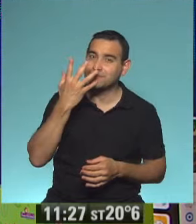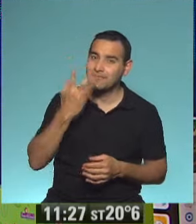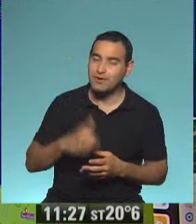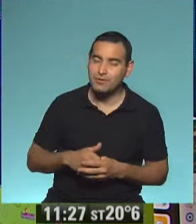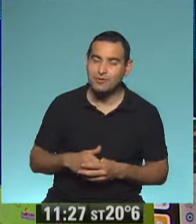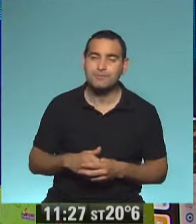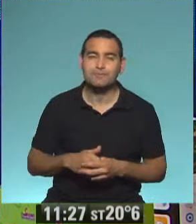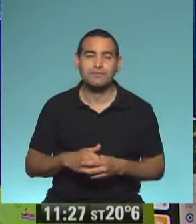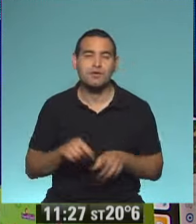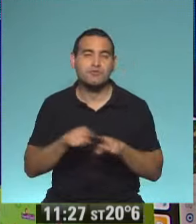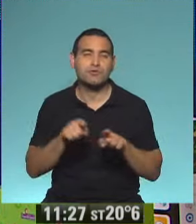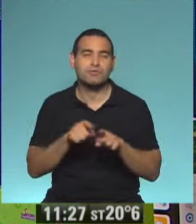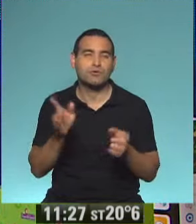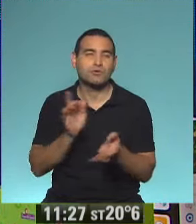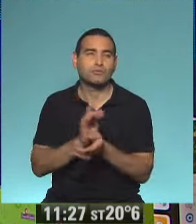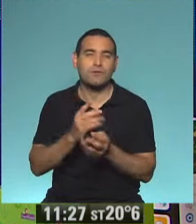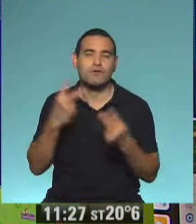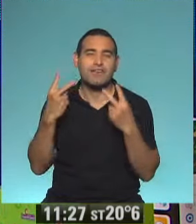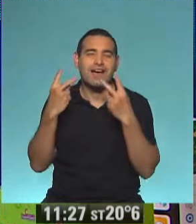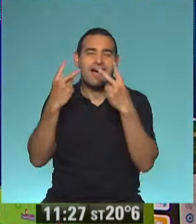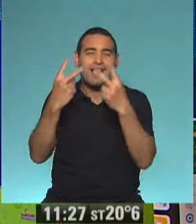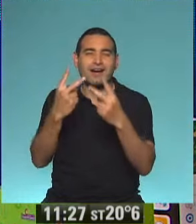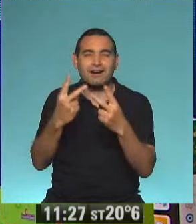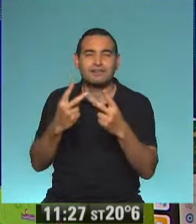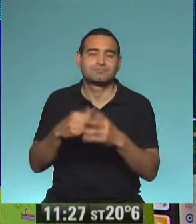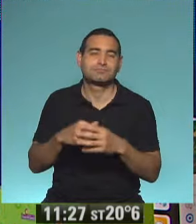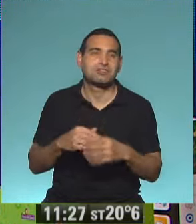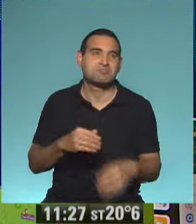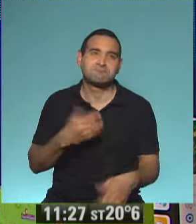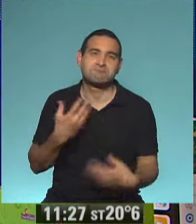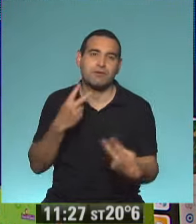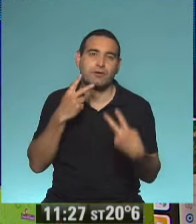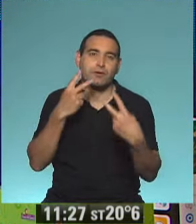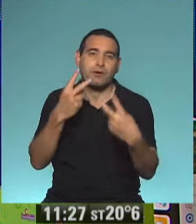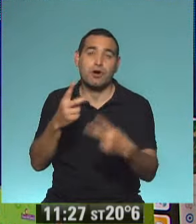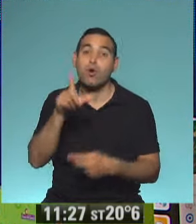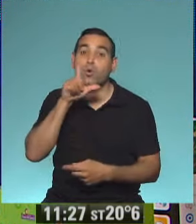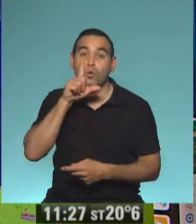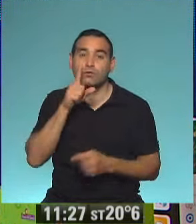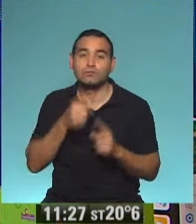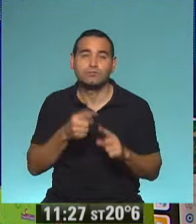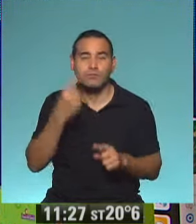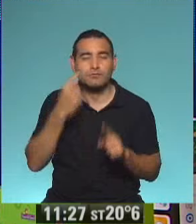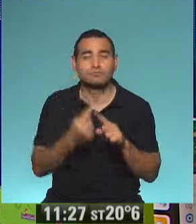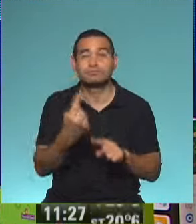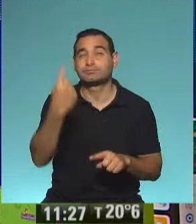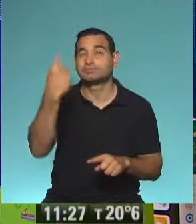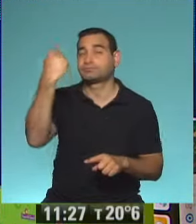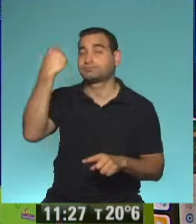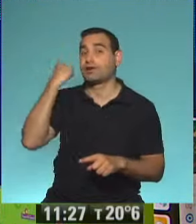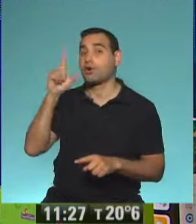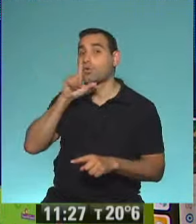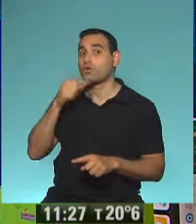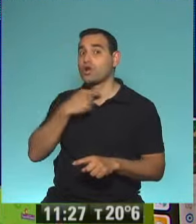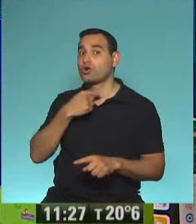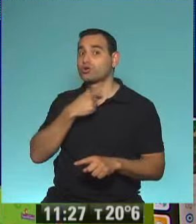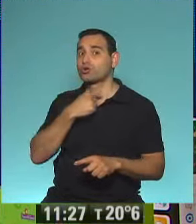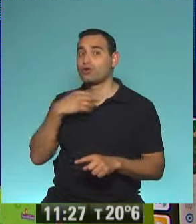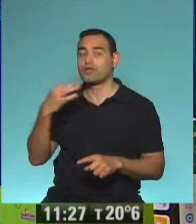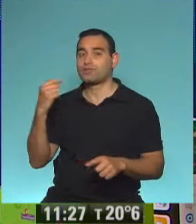Es como si nosotros viajáramos en el tiempo y fuésemos hasta julio, ¿no? O agosto. Principios de agosto. Y tenemos que llegar hasta